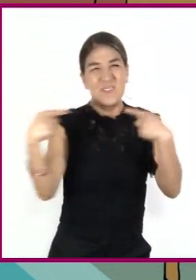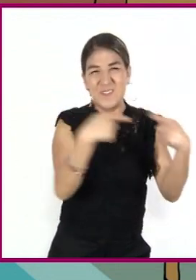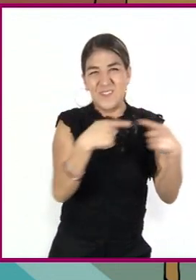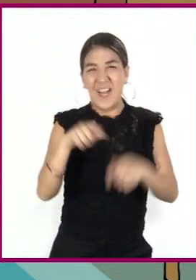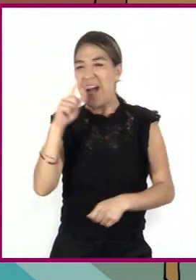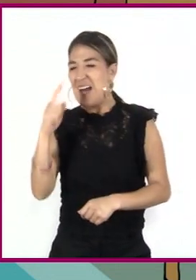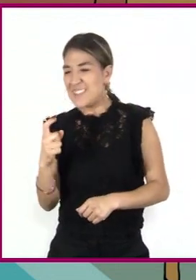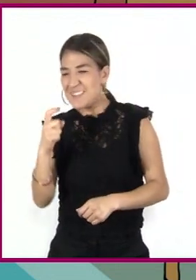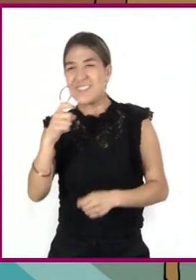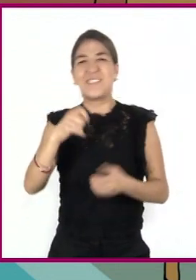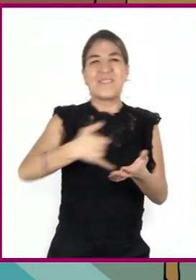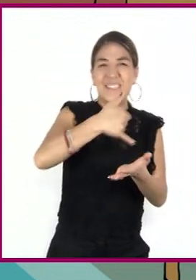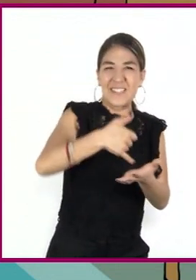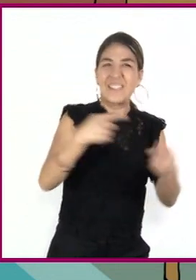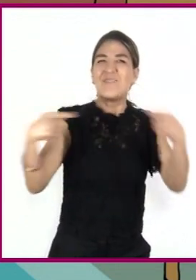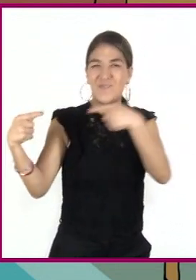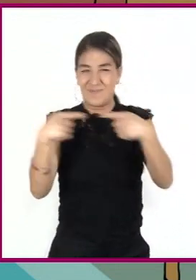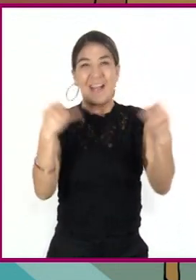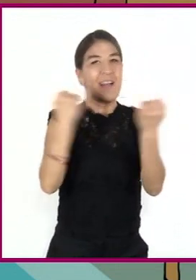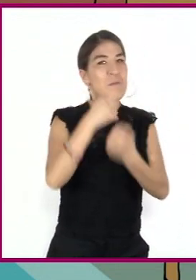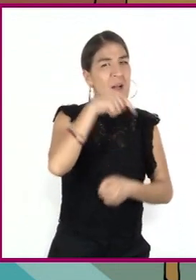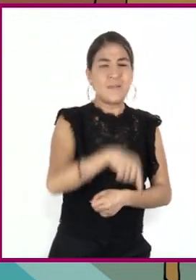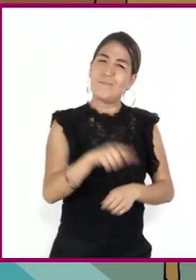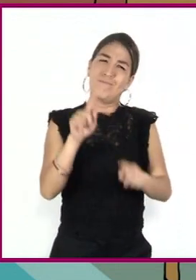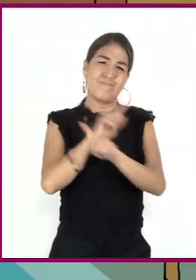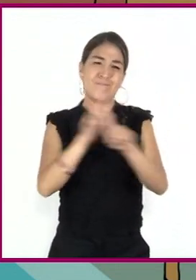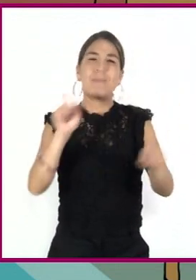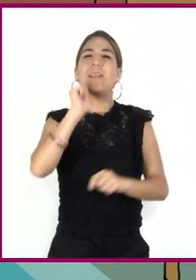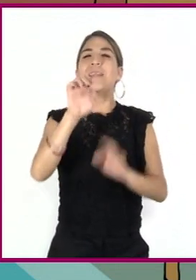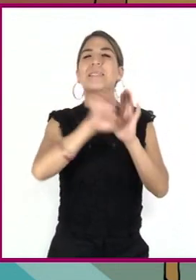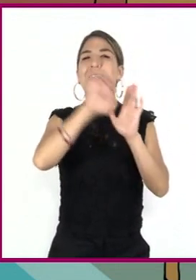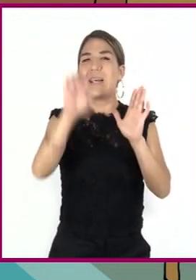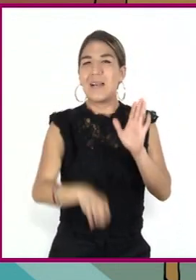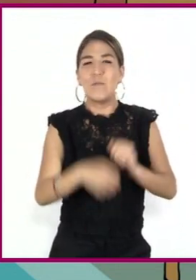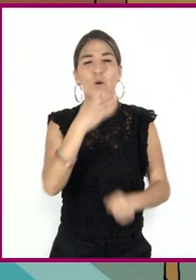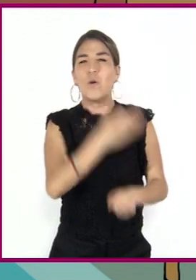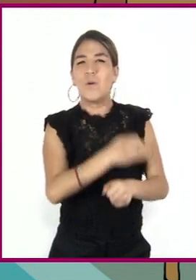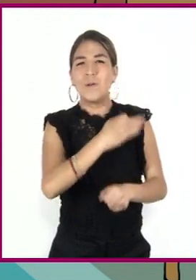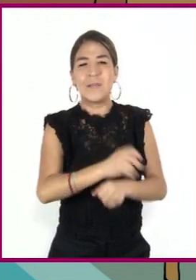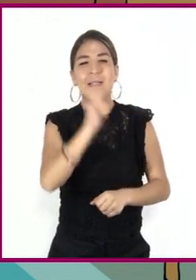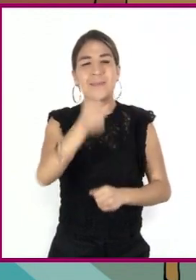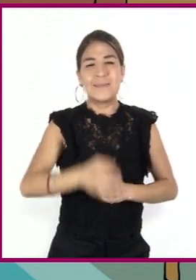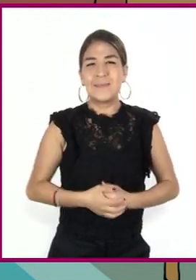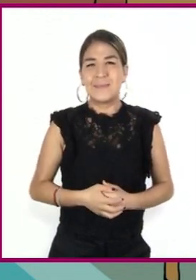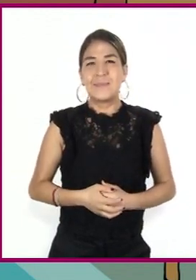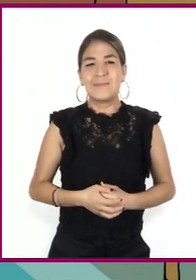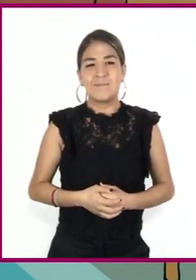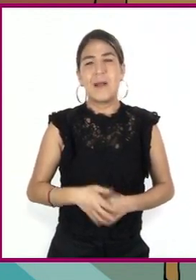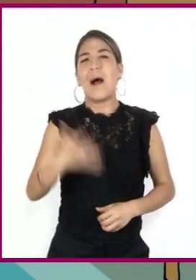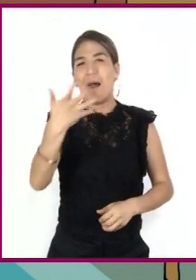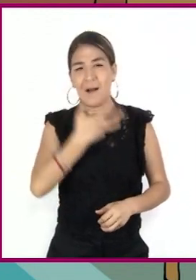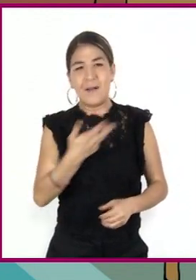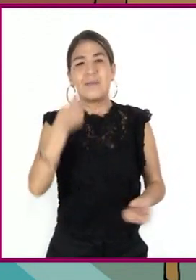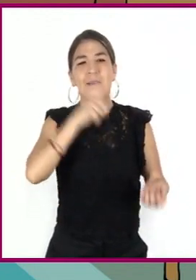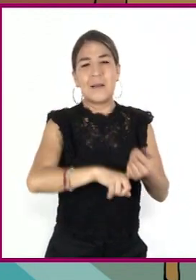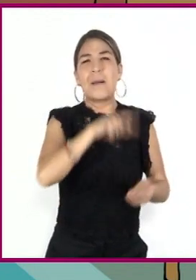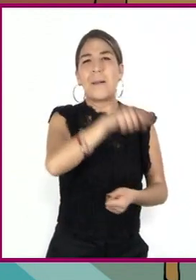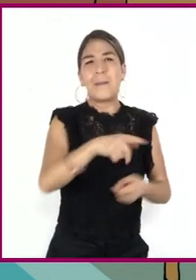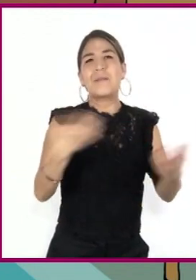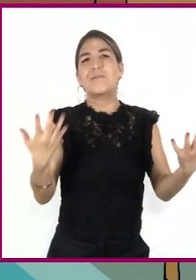tiene por qué ser así, ¿verdad? Y pues un ejemplo de ello, pues lo podemos encontrar en un